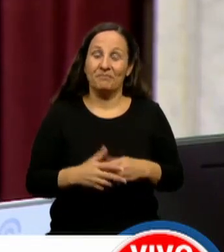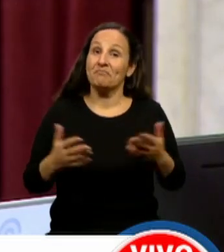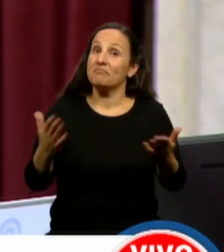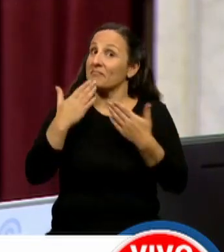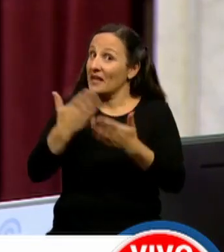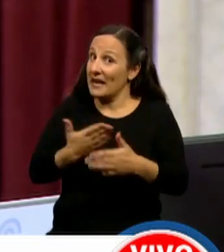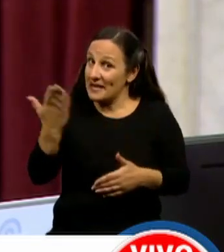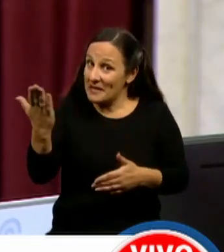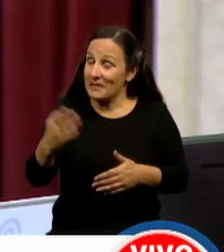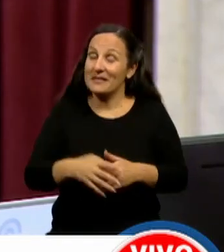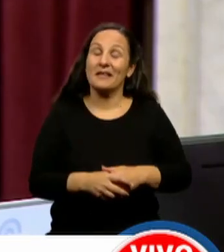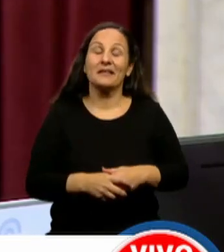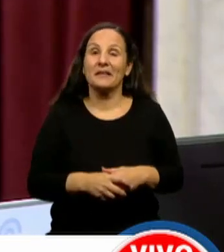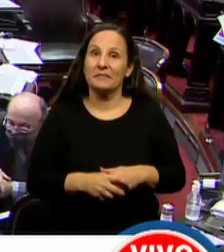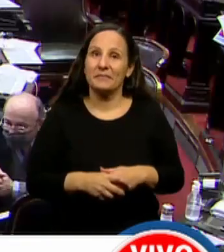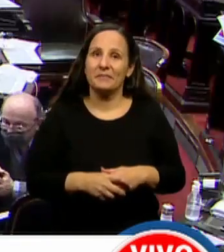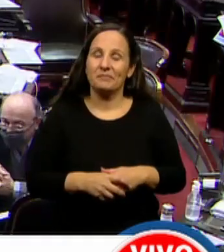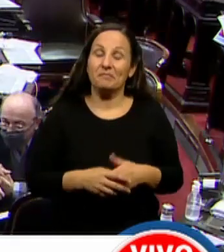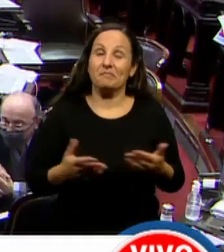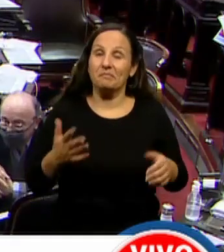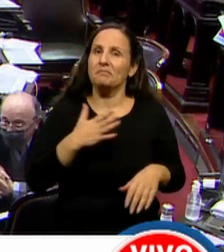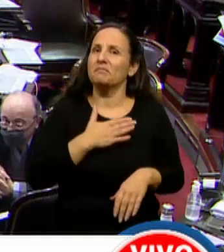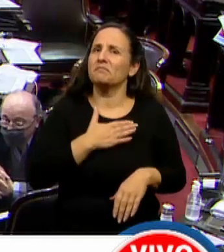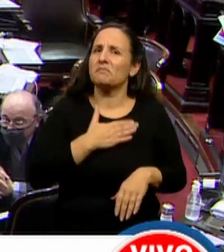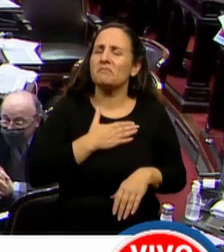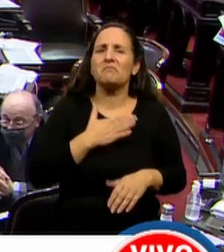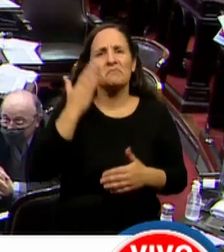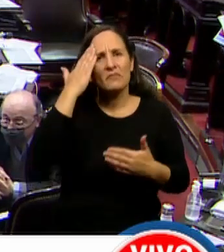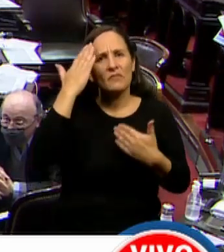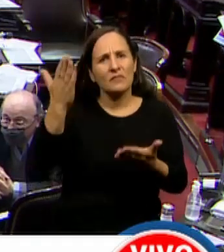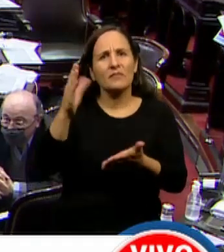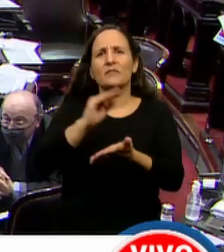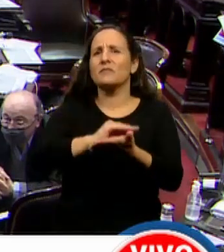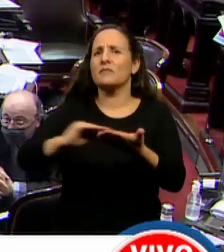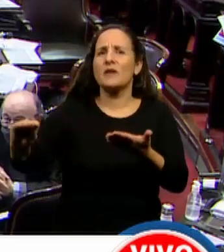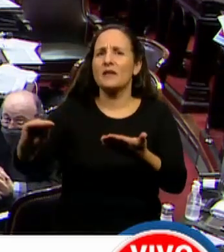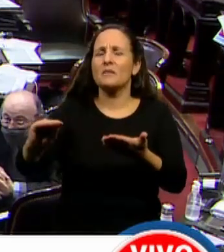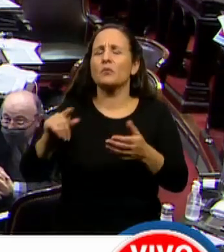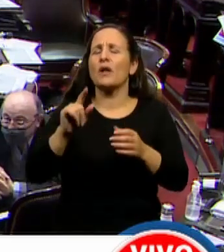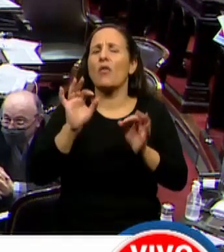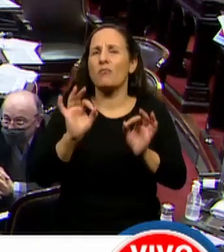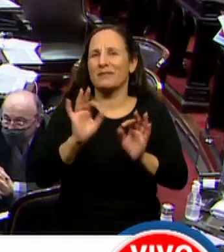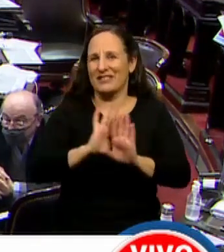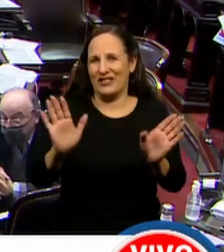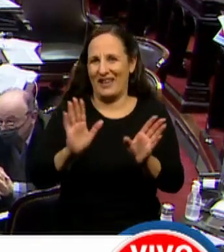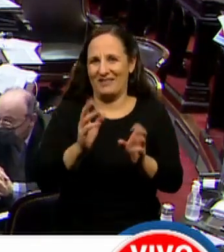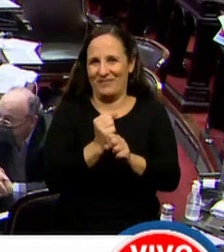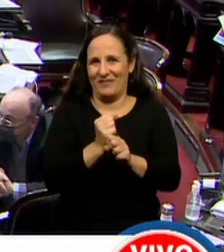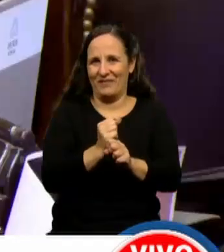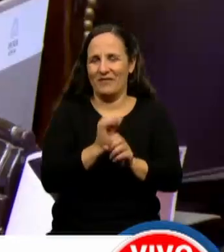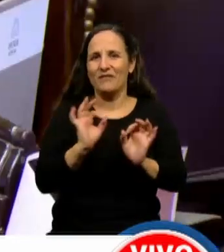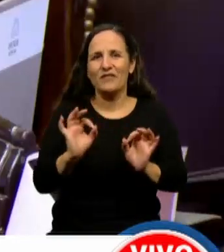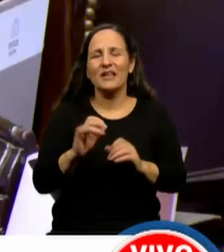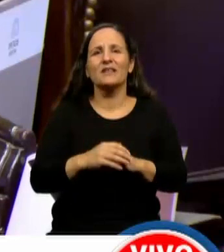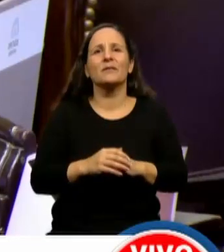Gracias, presidente. Para rendir un homenaje al diputado nacional mandato cumplido